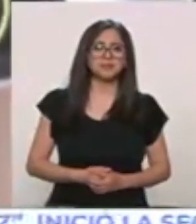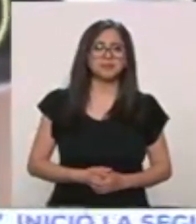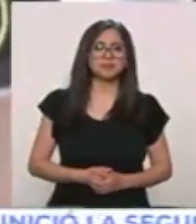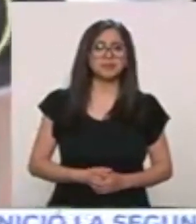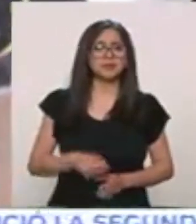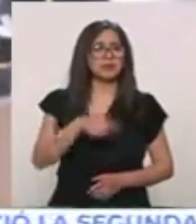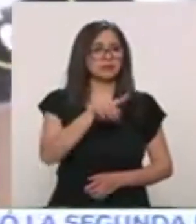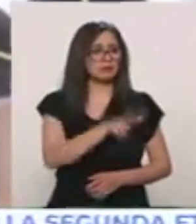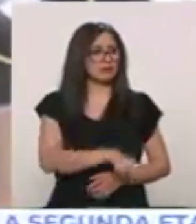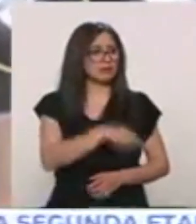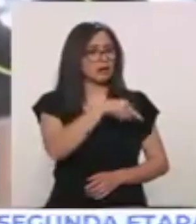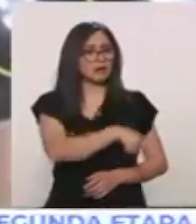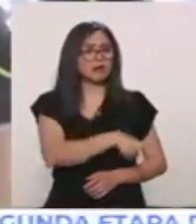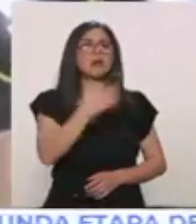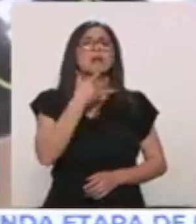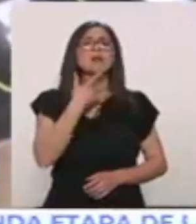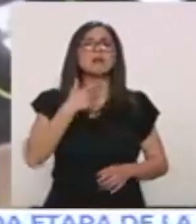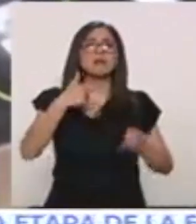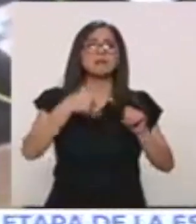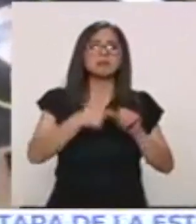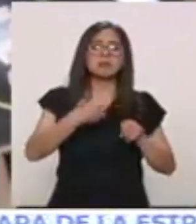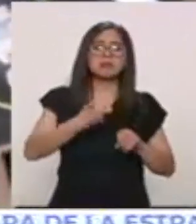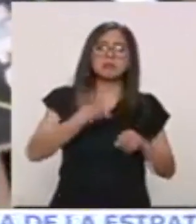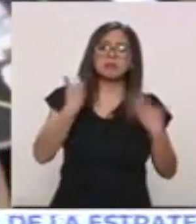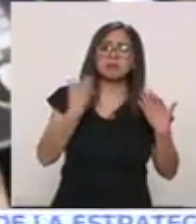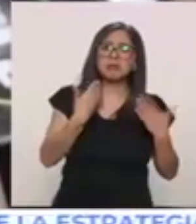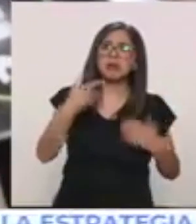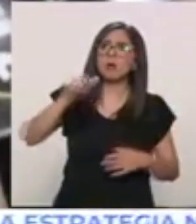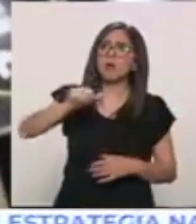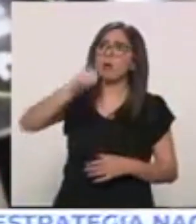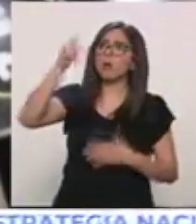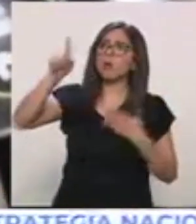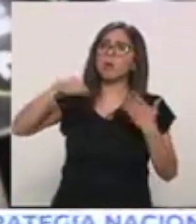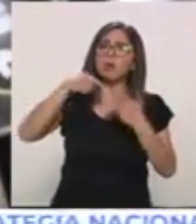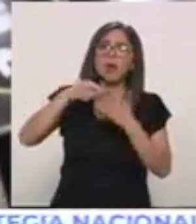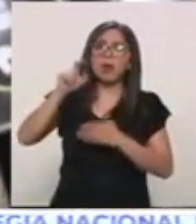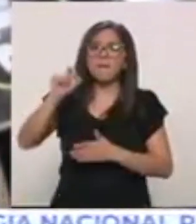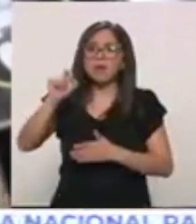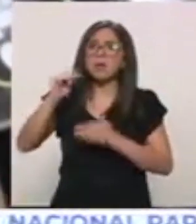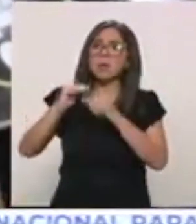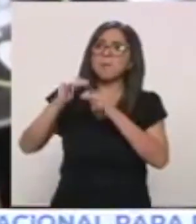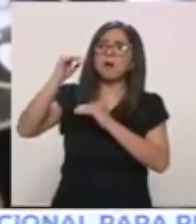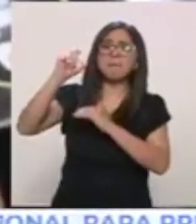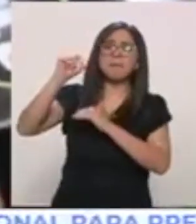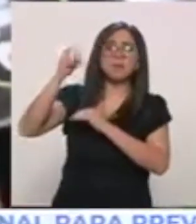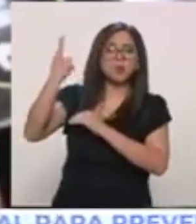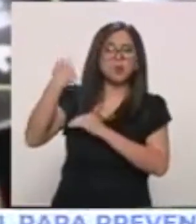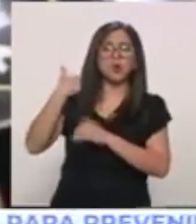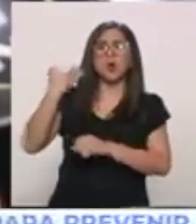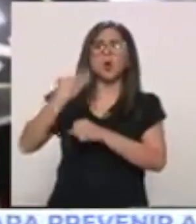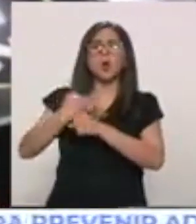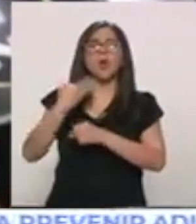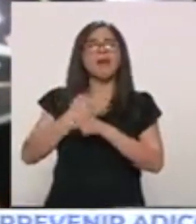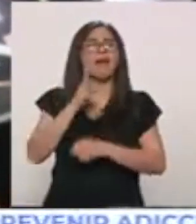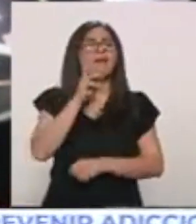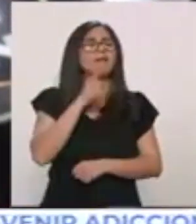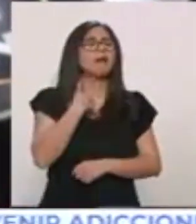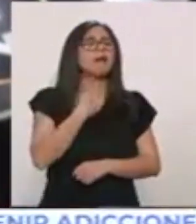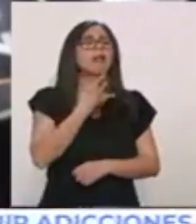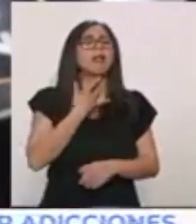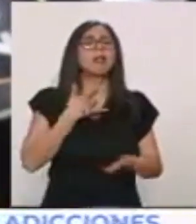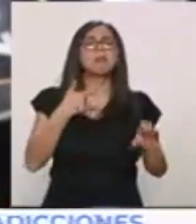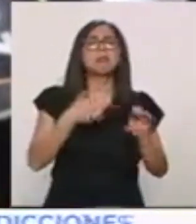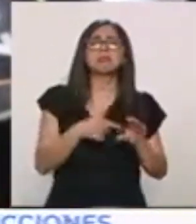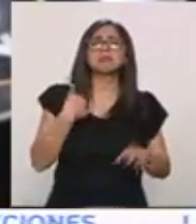está increíble, ¿no? Porque en todos lados cuesta más de 20 pesos, casi 21 pesos. Y ahorita yo venía a cargar, pero realmente no sabía ni